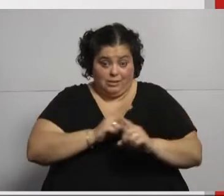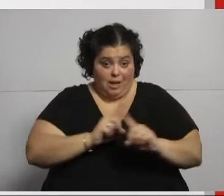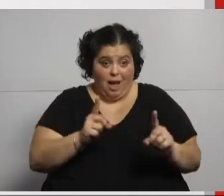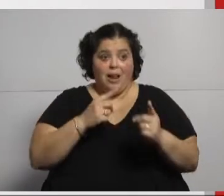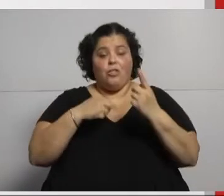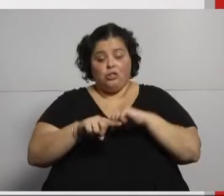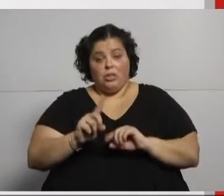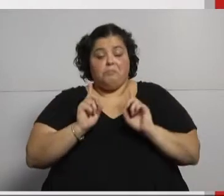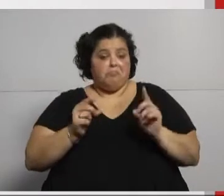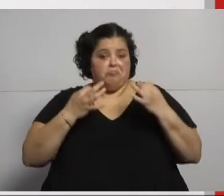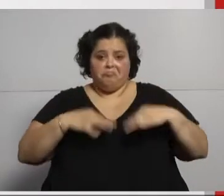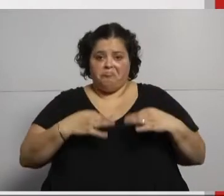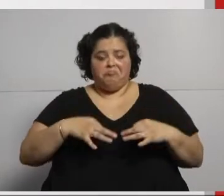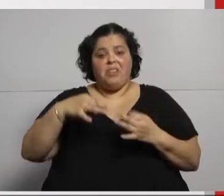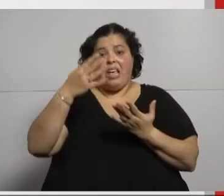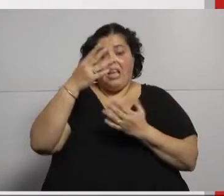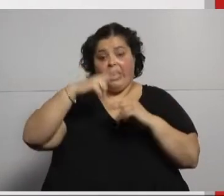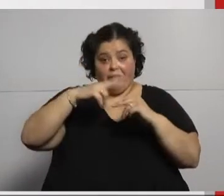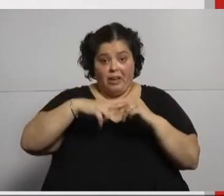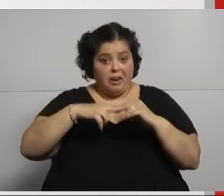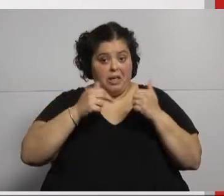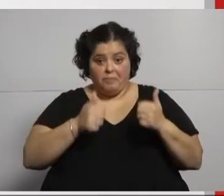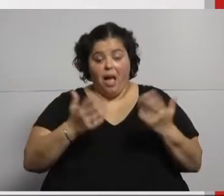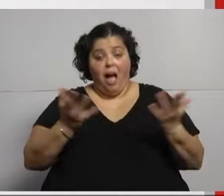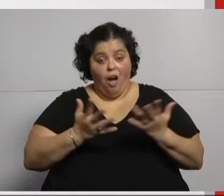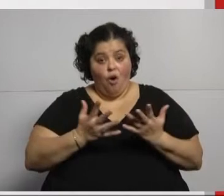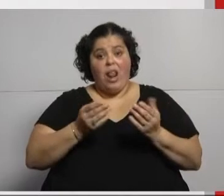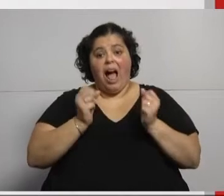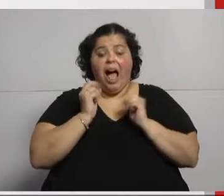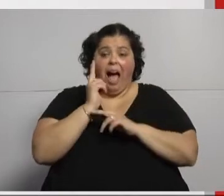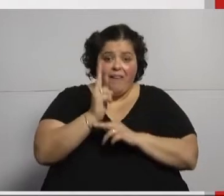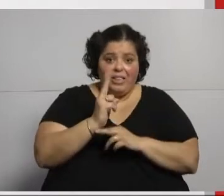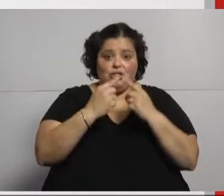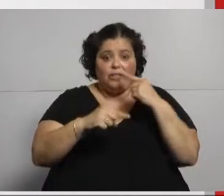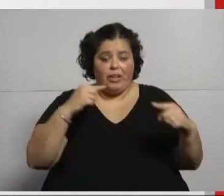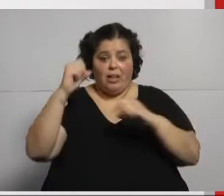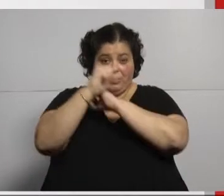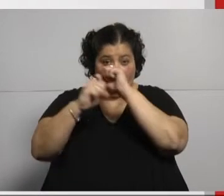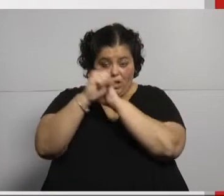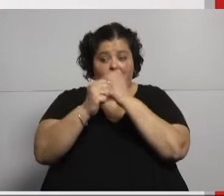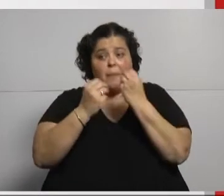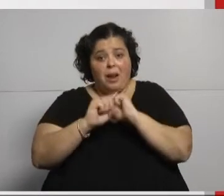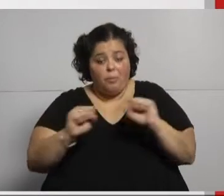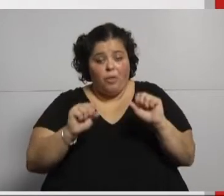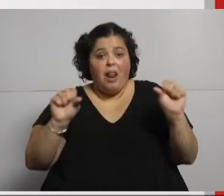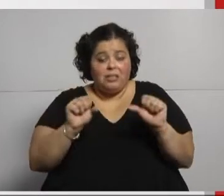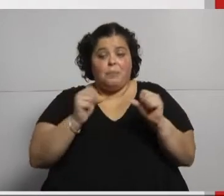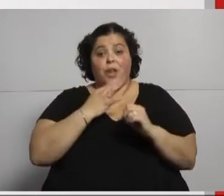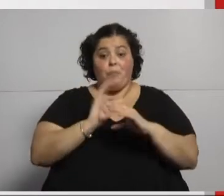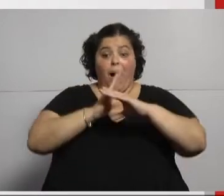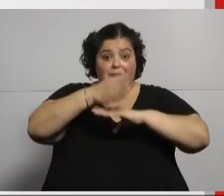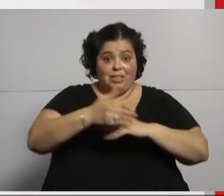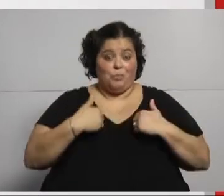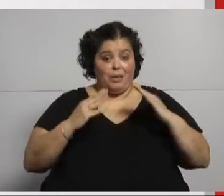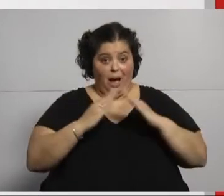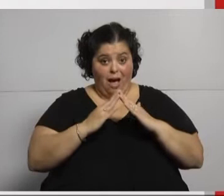teníamos habilitadas, la habilitación de determinados recursos tecnológicos para diferentes propósitos, obviamente el acceso desde las casas a